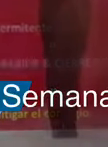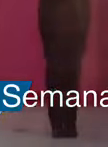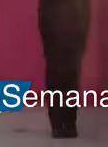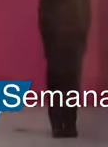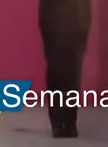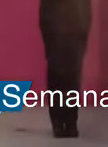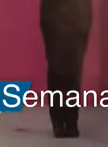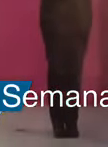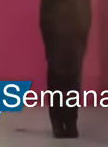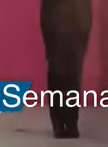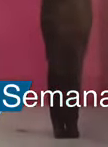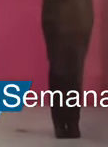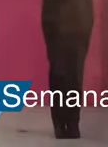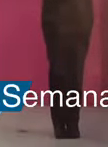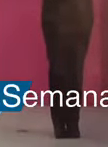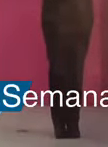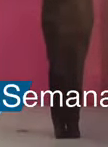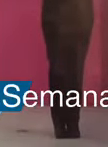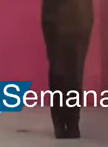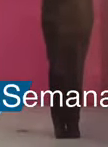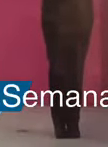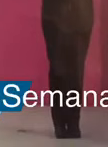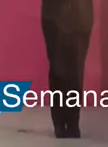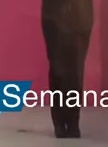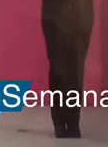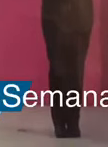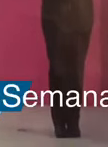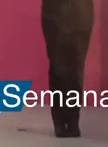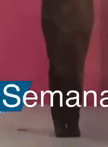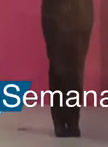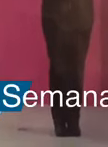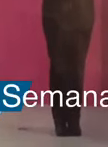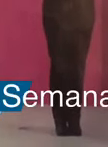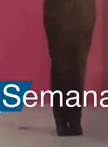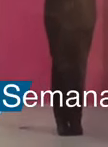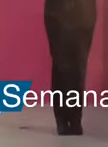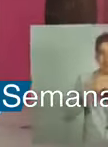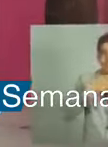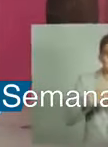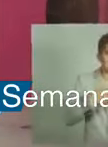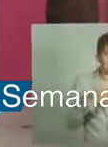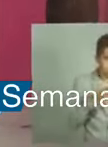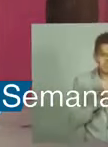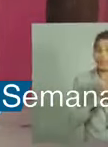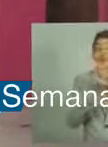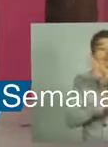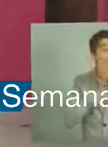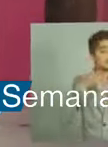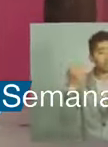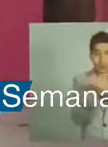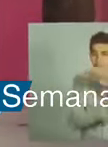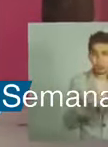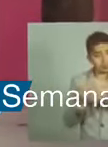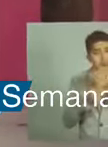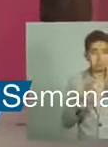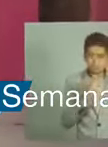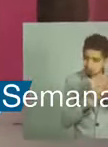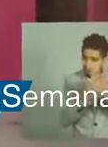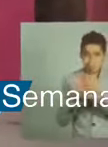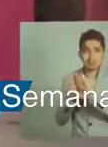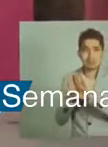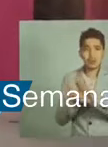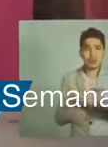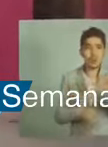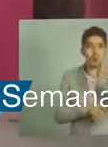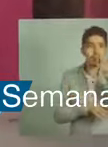3 semanas deben de cerrar las actividades, todas, de